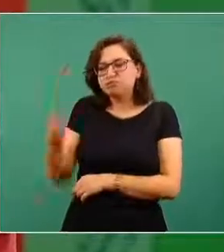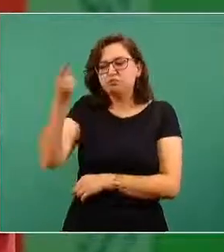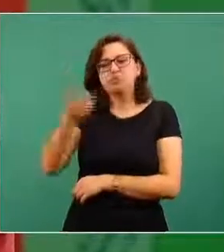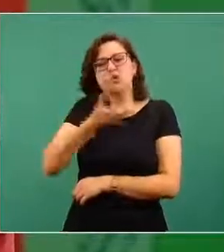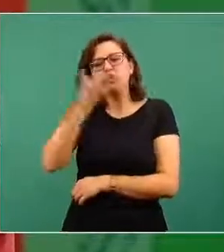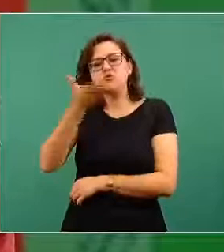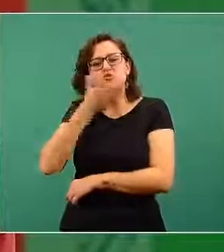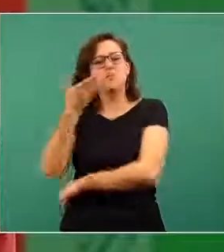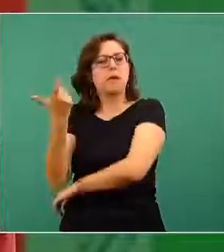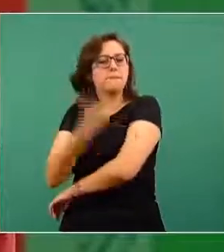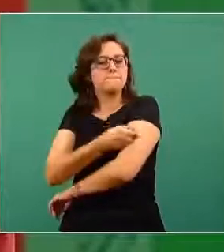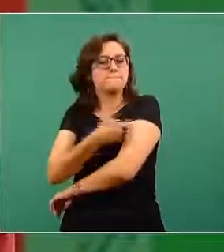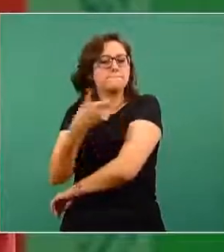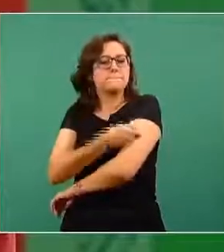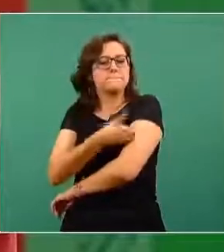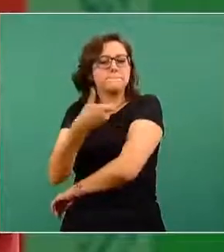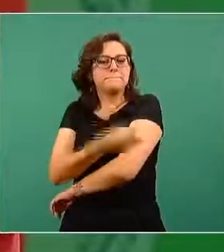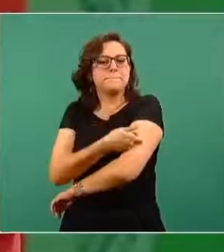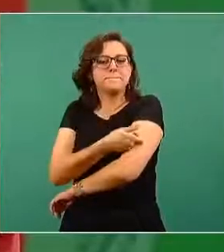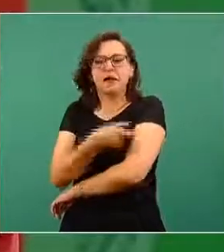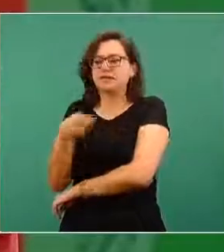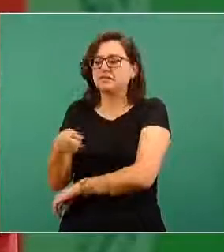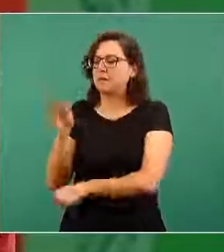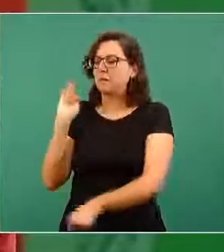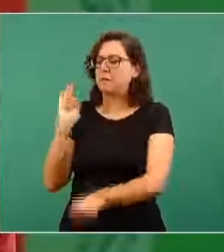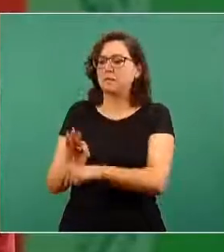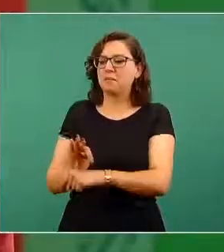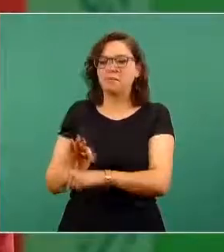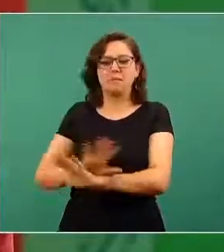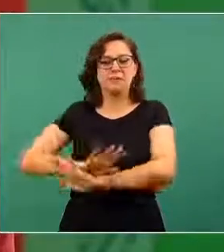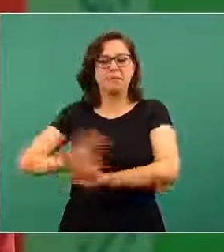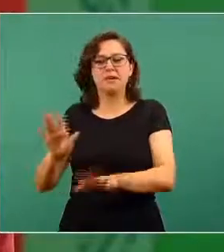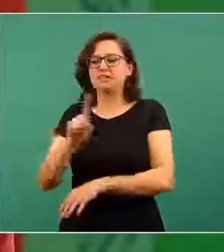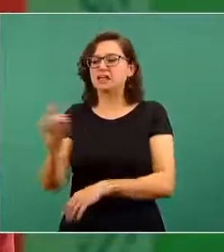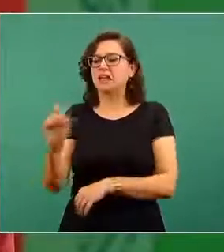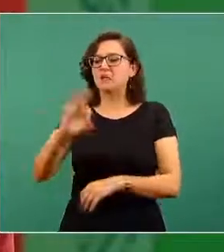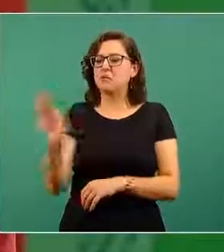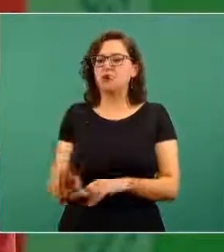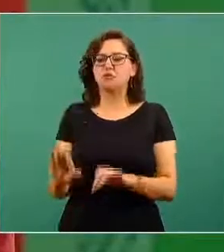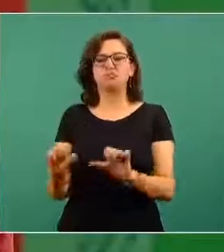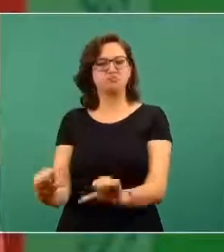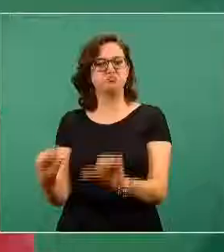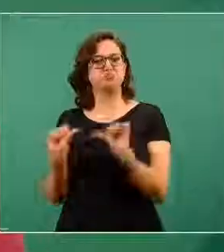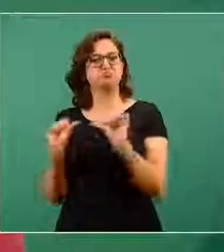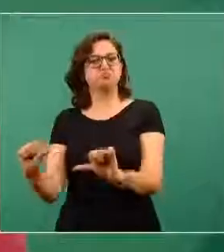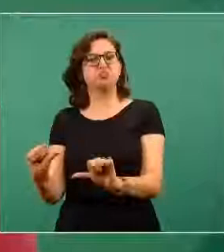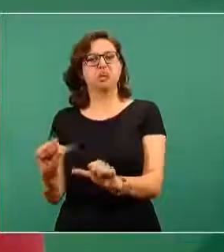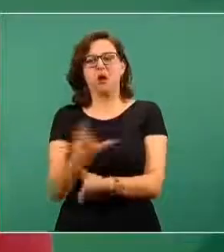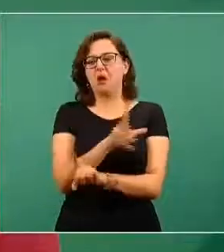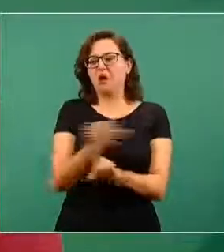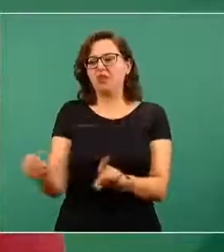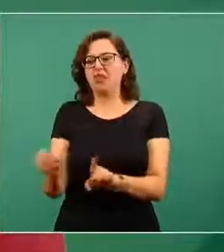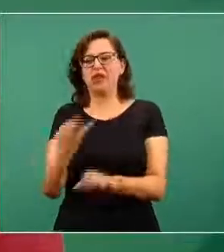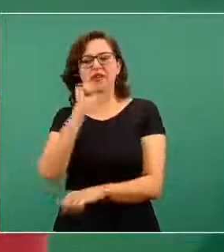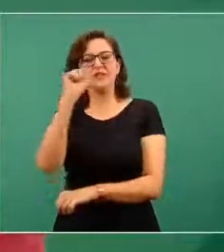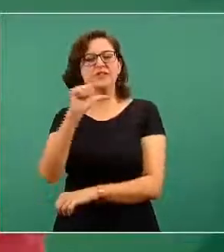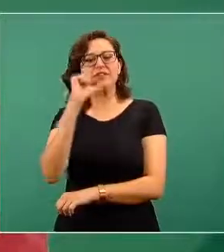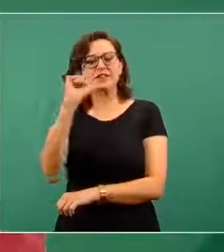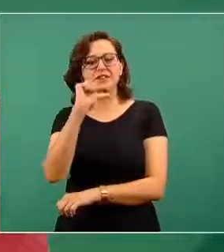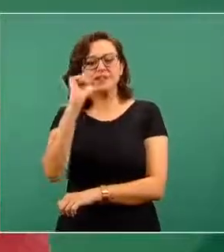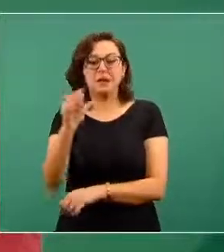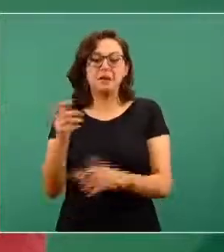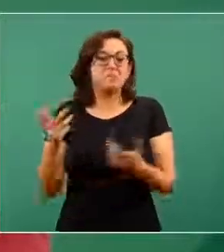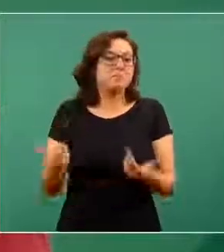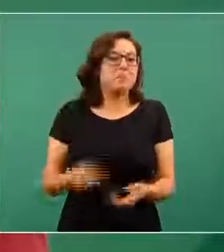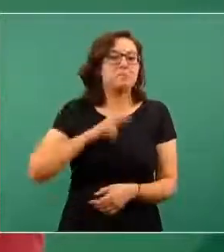universal, pensamos en que la vacuna nos evita infectarnos del agente infeccioso, ya se